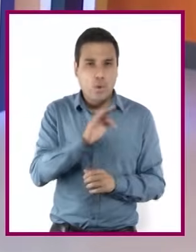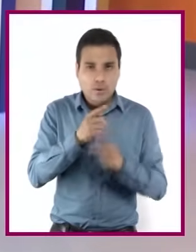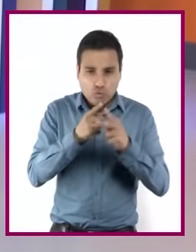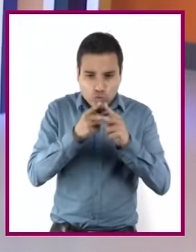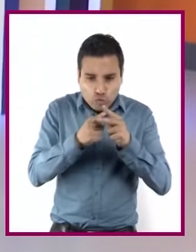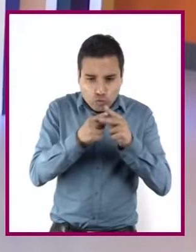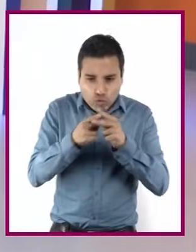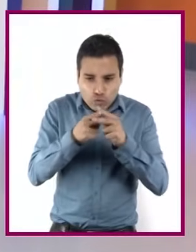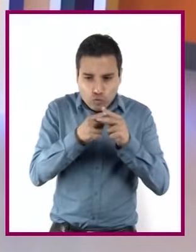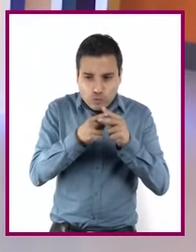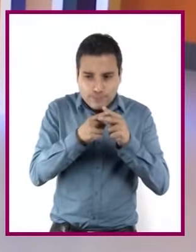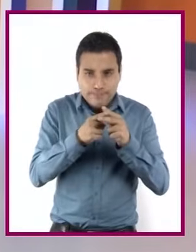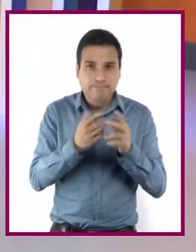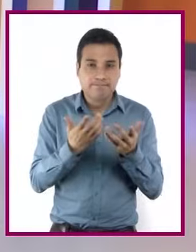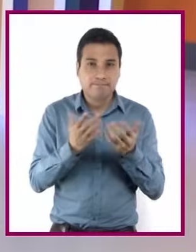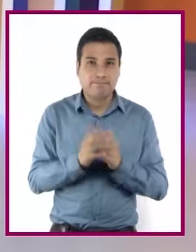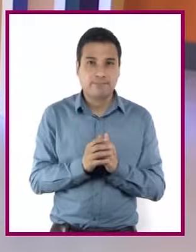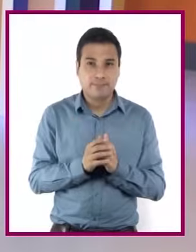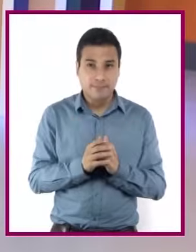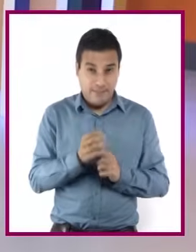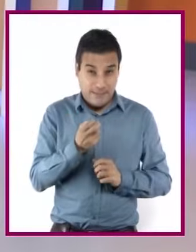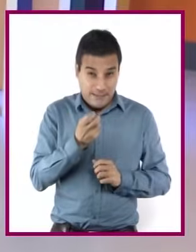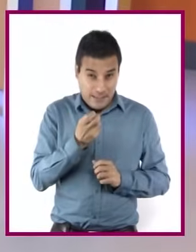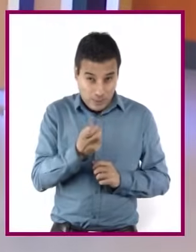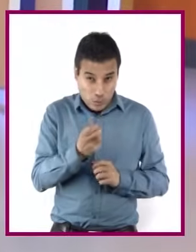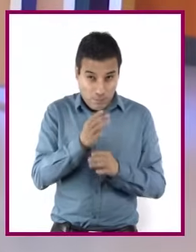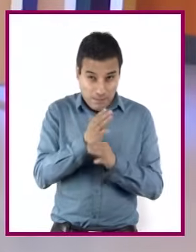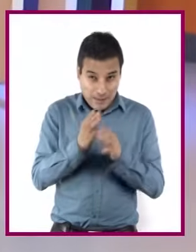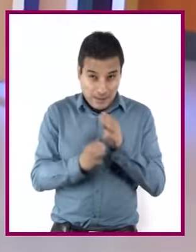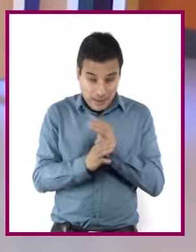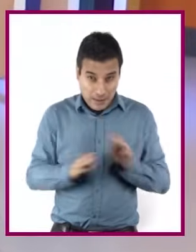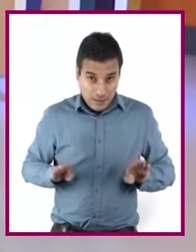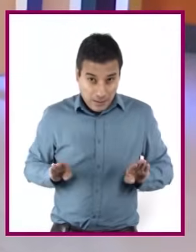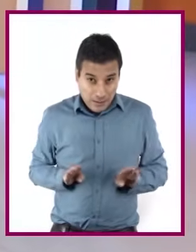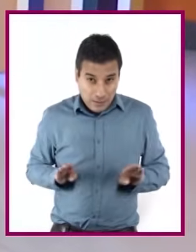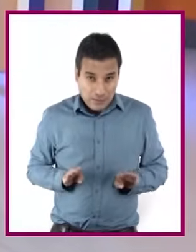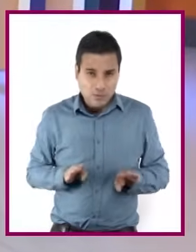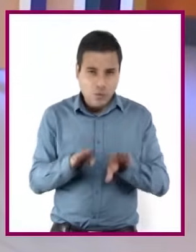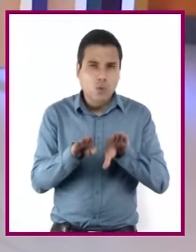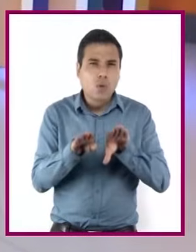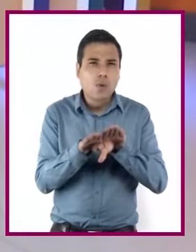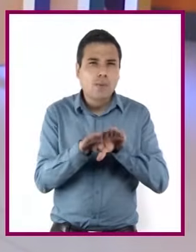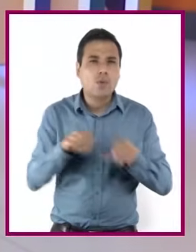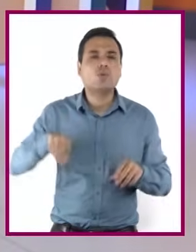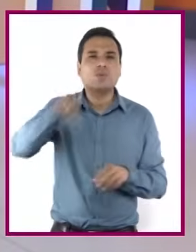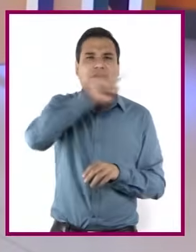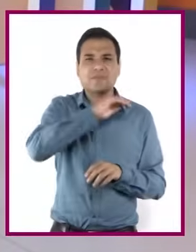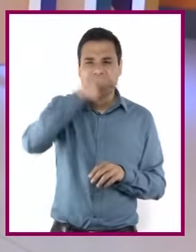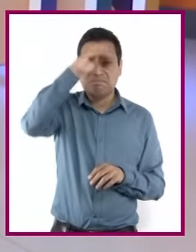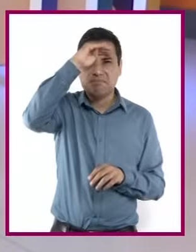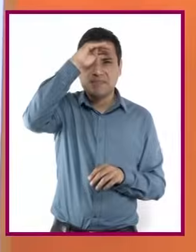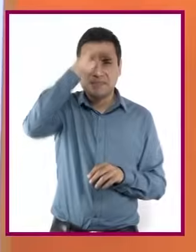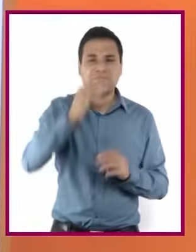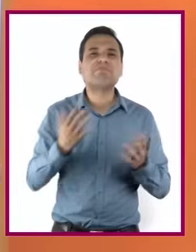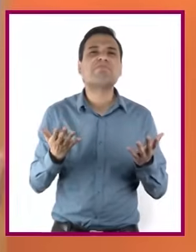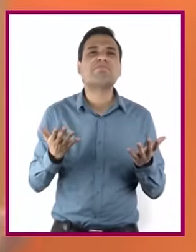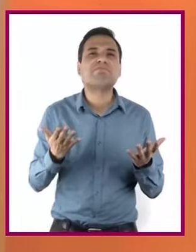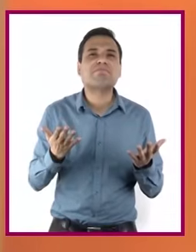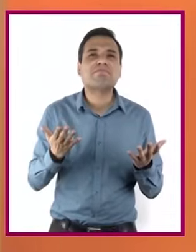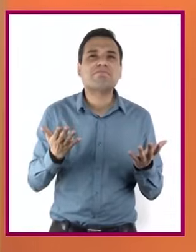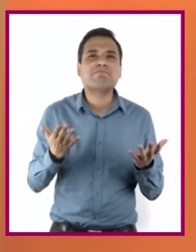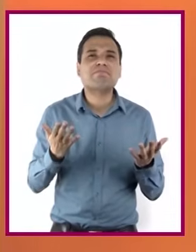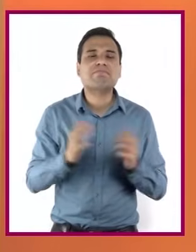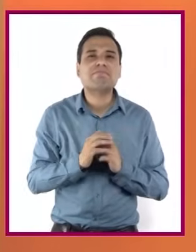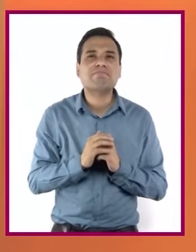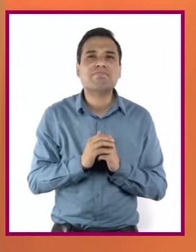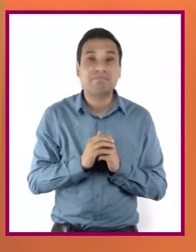la composición de la materia? ¿De qué manera? ¿Qué piensan ustedes acerca de esto?